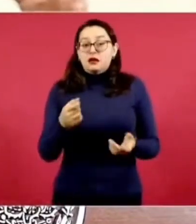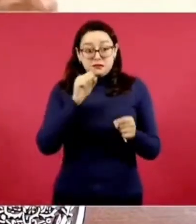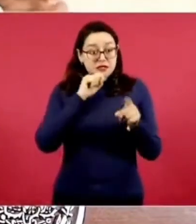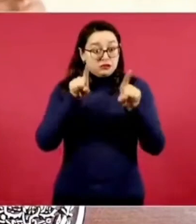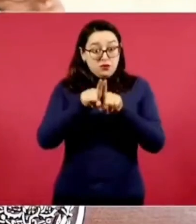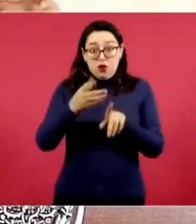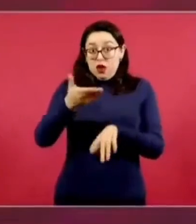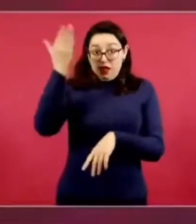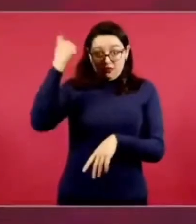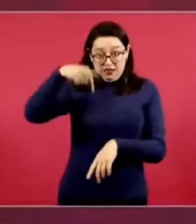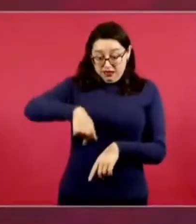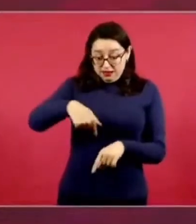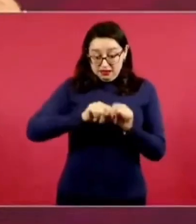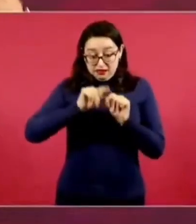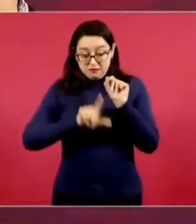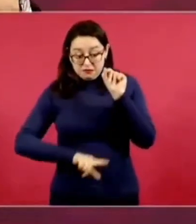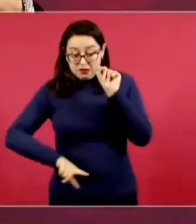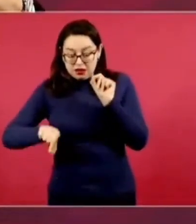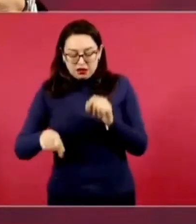deudas